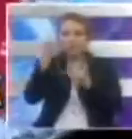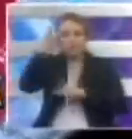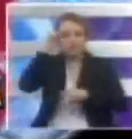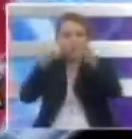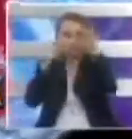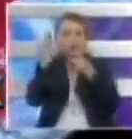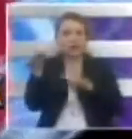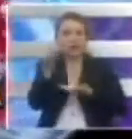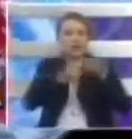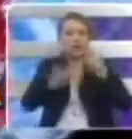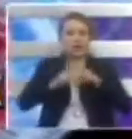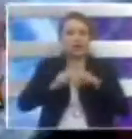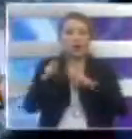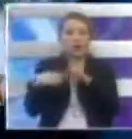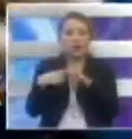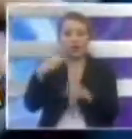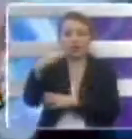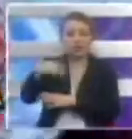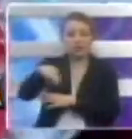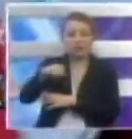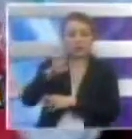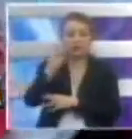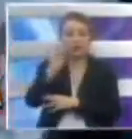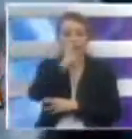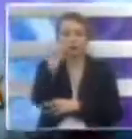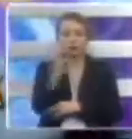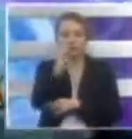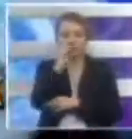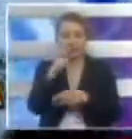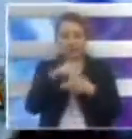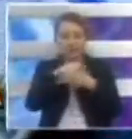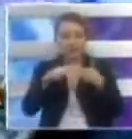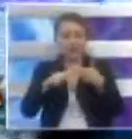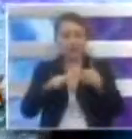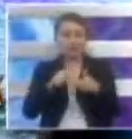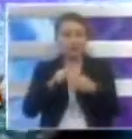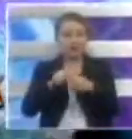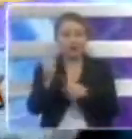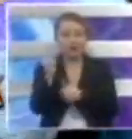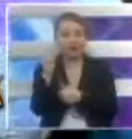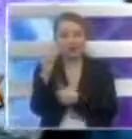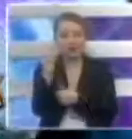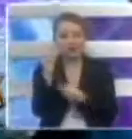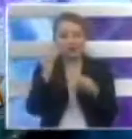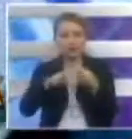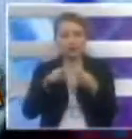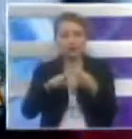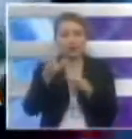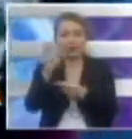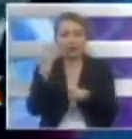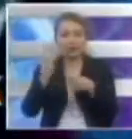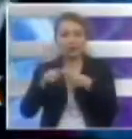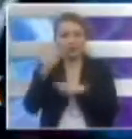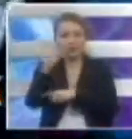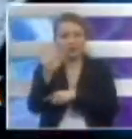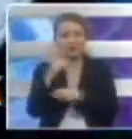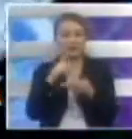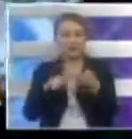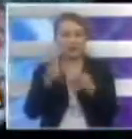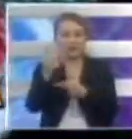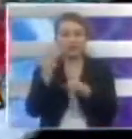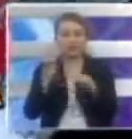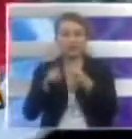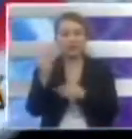Los cursos se dictarán el día miércoles 8 de junio, en horarios para elegir, de 10 a 12, de 3 a 5 y de 5 a 7,